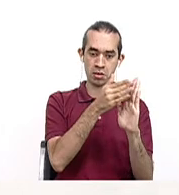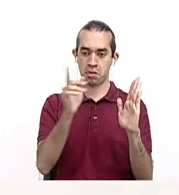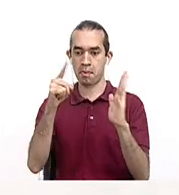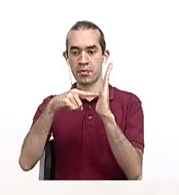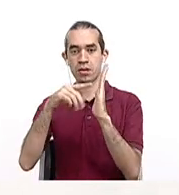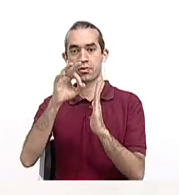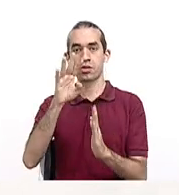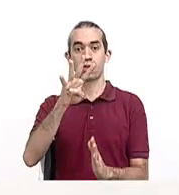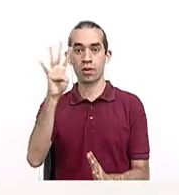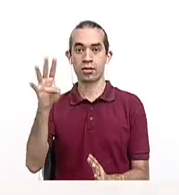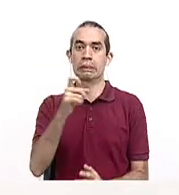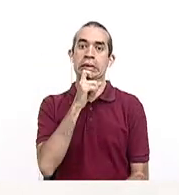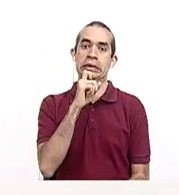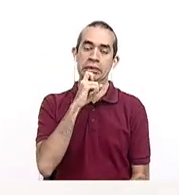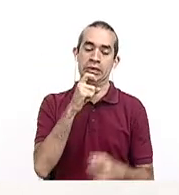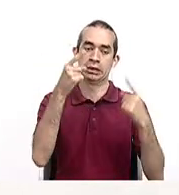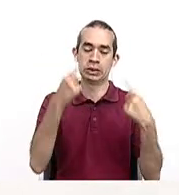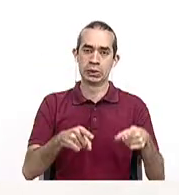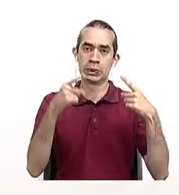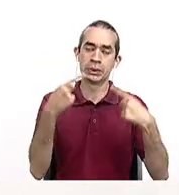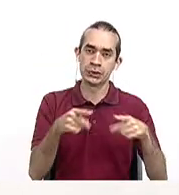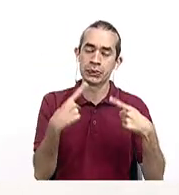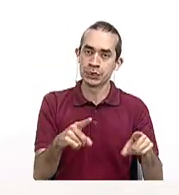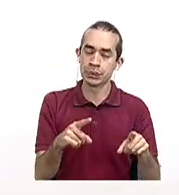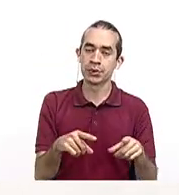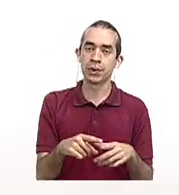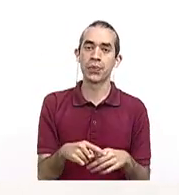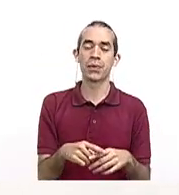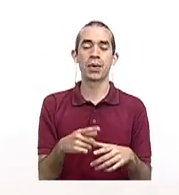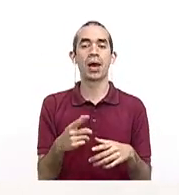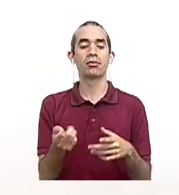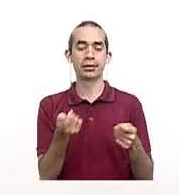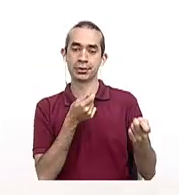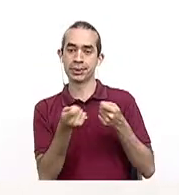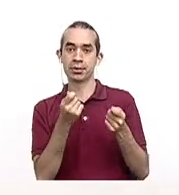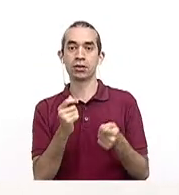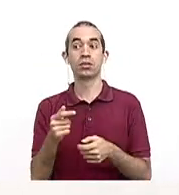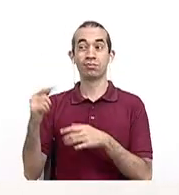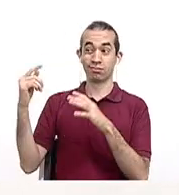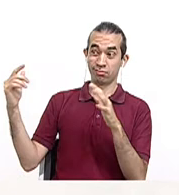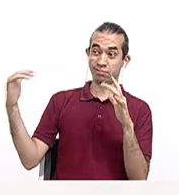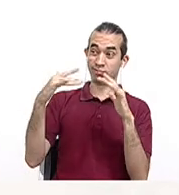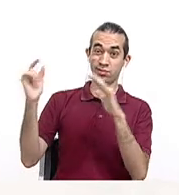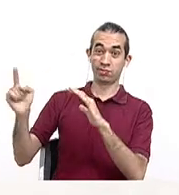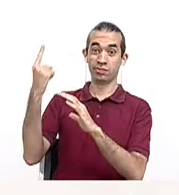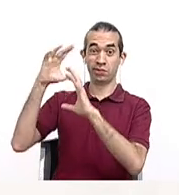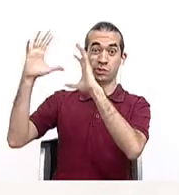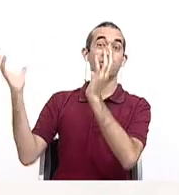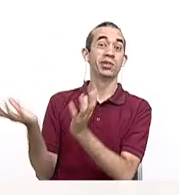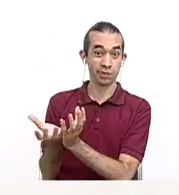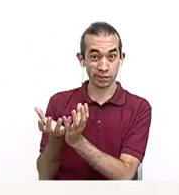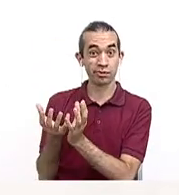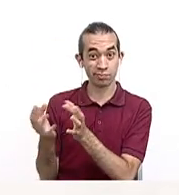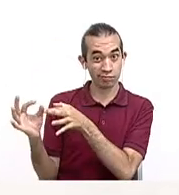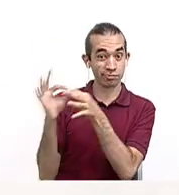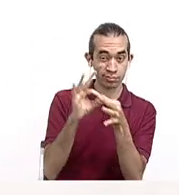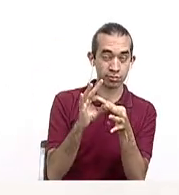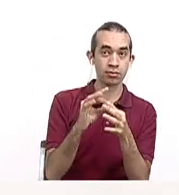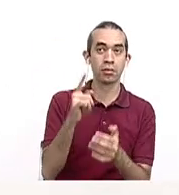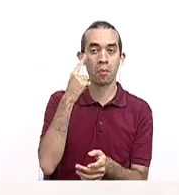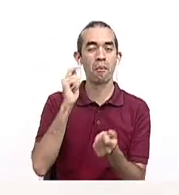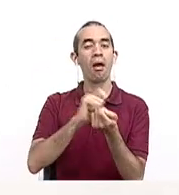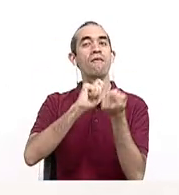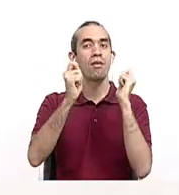una época difícil le tocó gobernar en aquella primera guerra mundial vamos a ver estas reformas tenemos por ejemplo